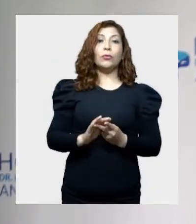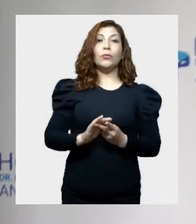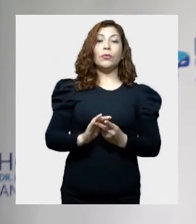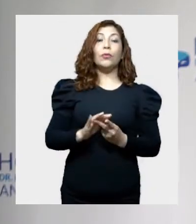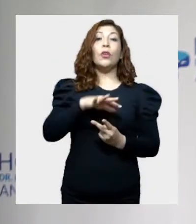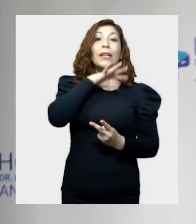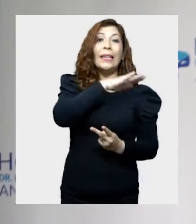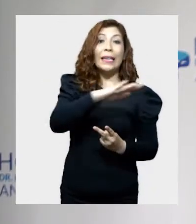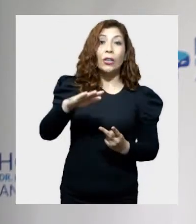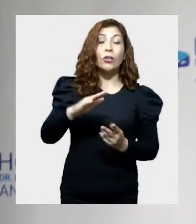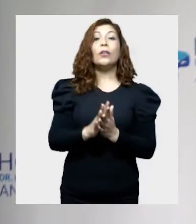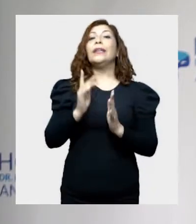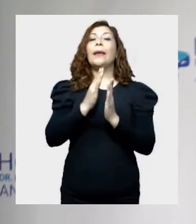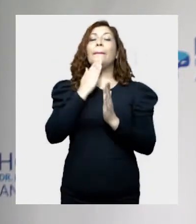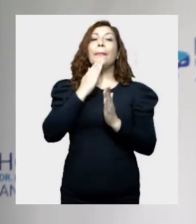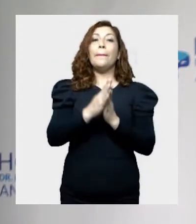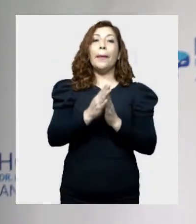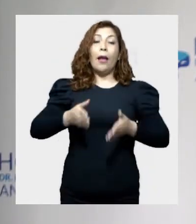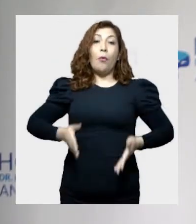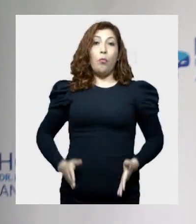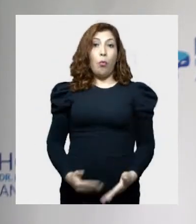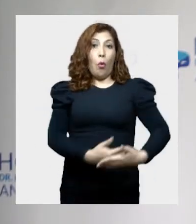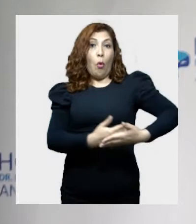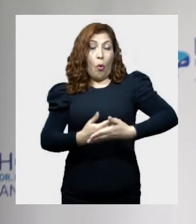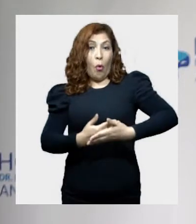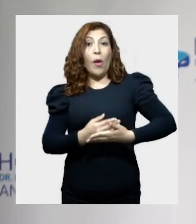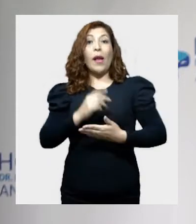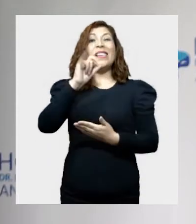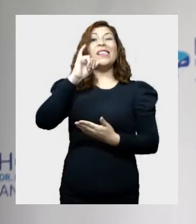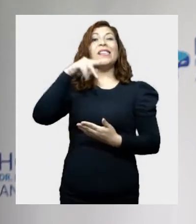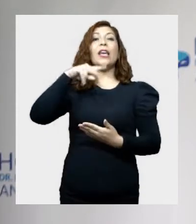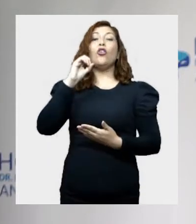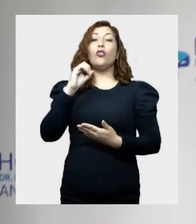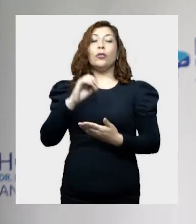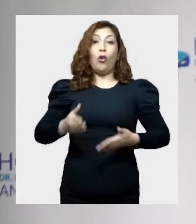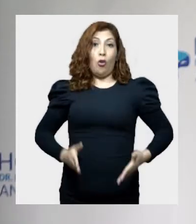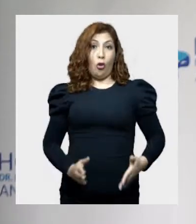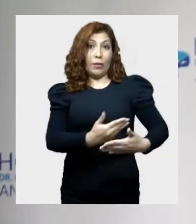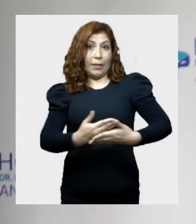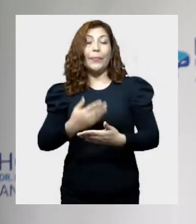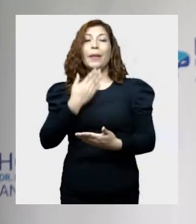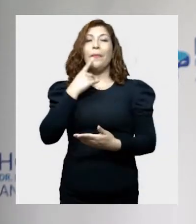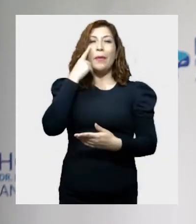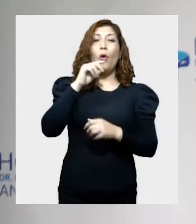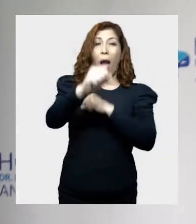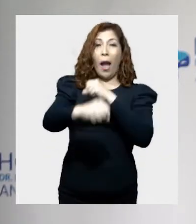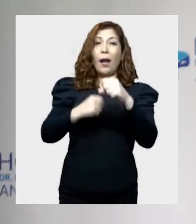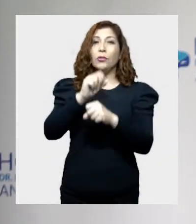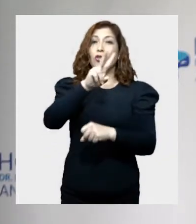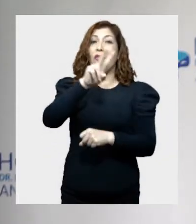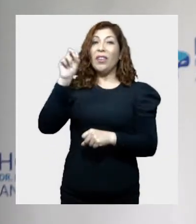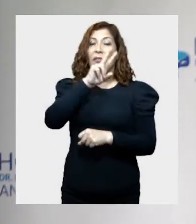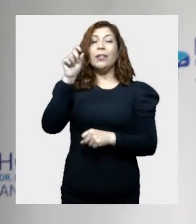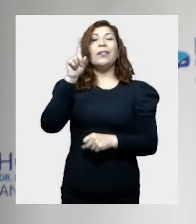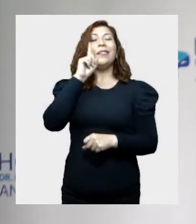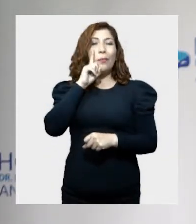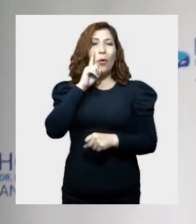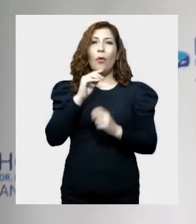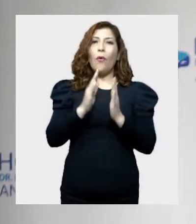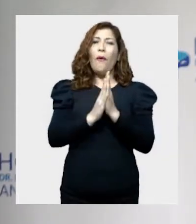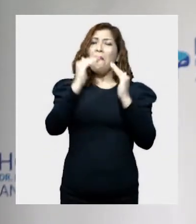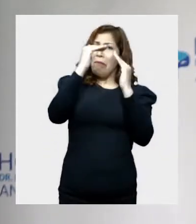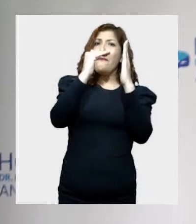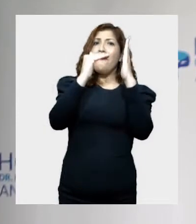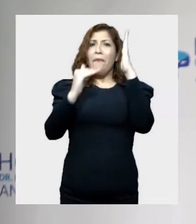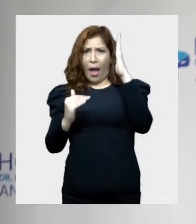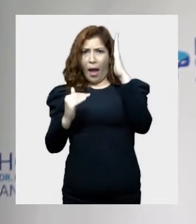atenciones gineco-obstétricas. Con esta diferenciación a la vista, observamos que durante el 2020 tuvimos una significativa